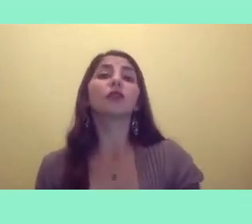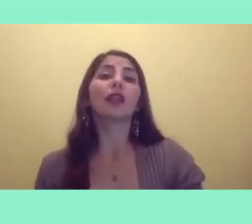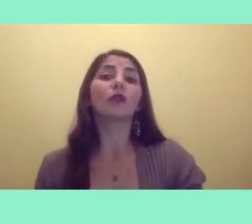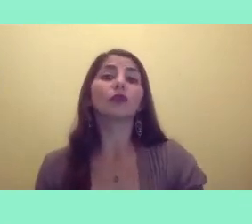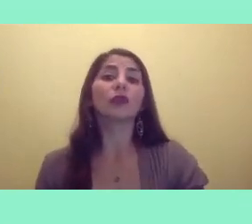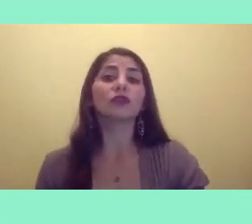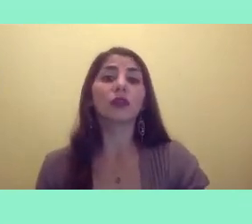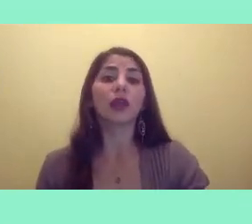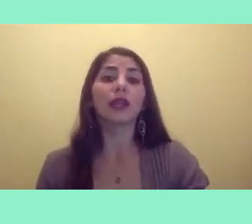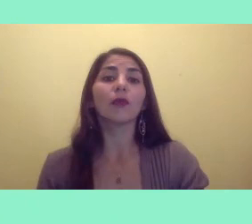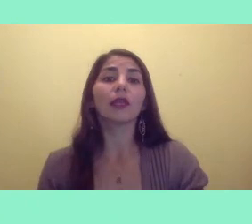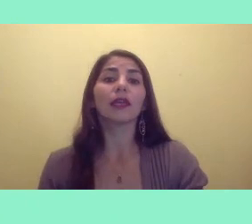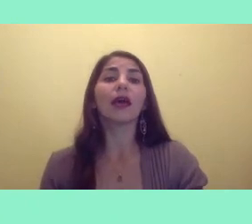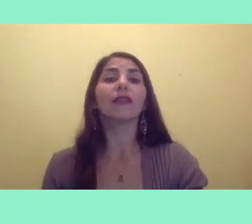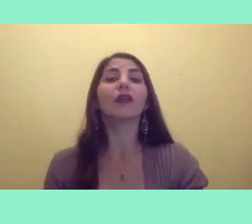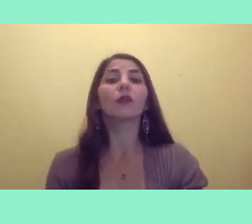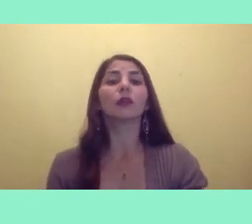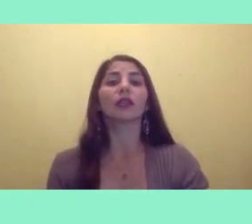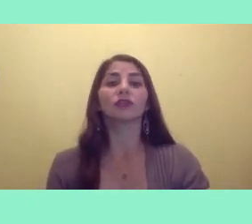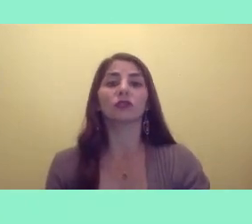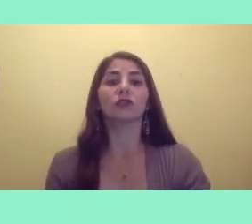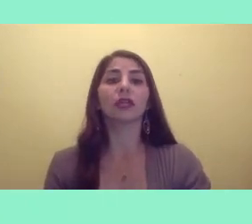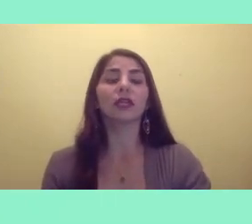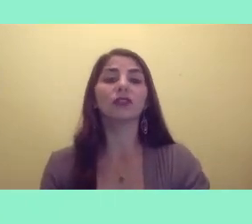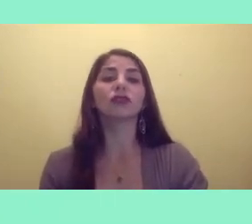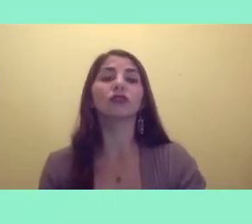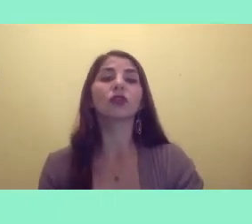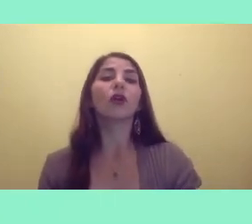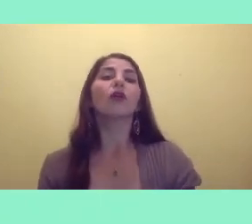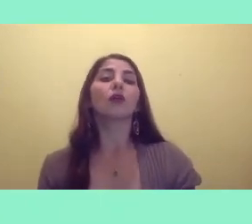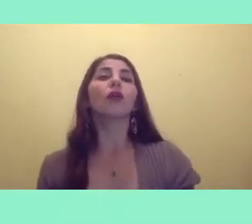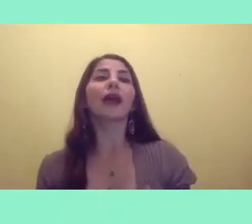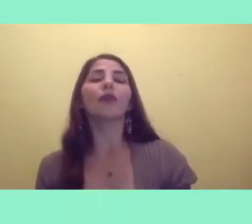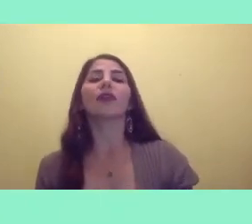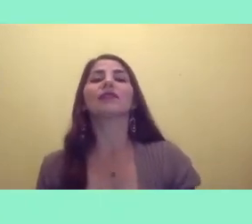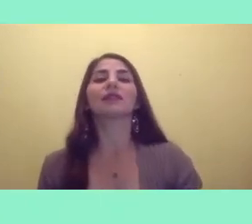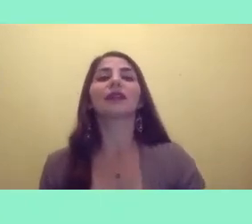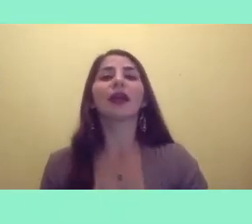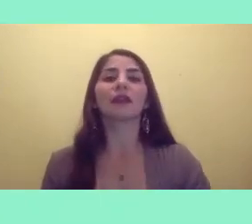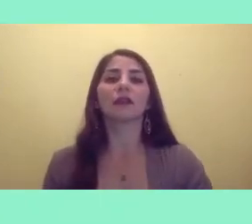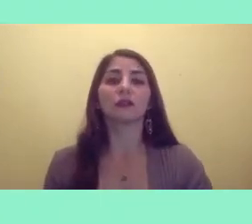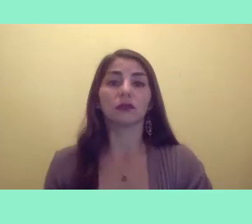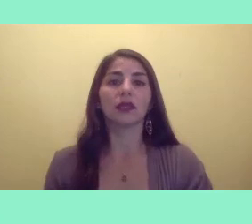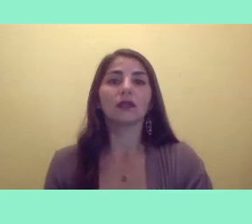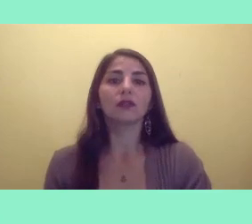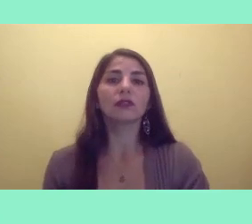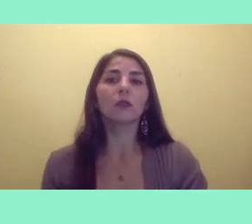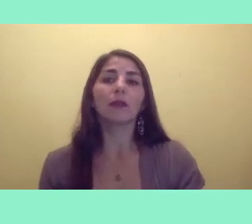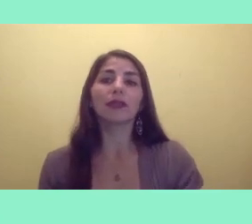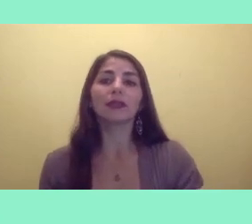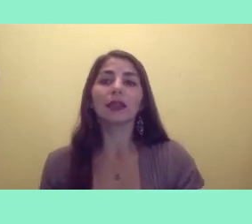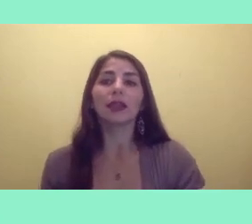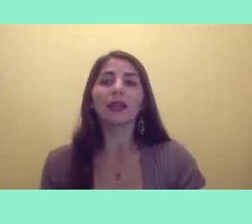integrar conceptos de la cultura sorda y la modalidad de comunicación. O sea, que nosotros conozcamos de qué se trata esto, ¿ya?